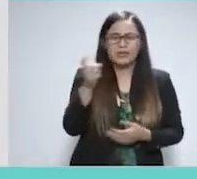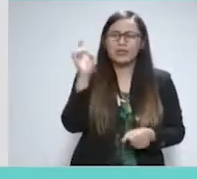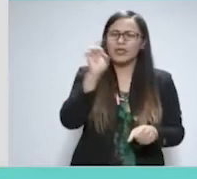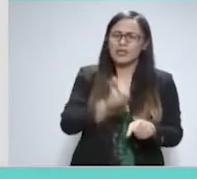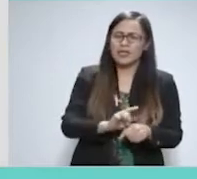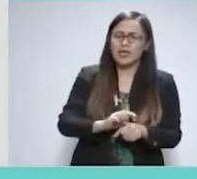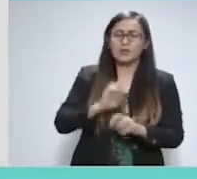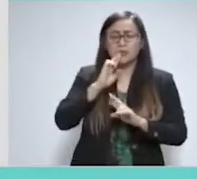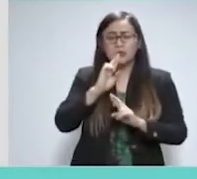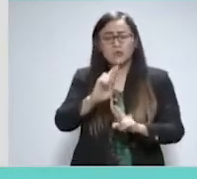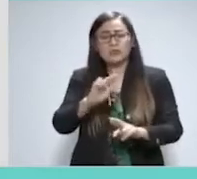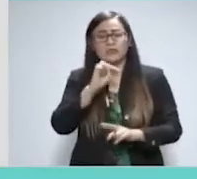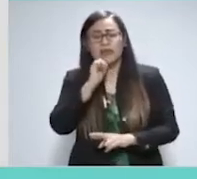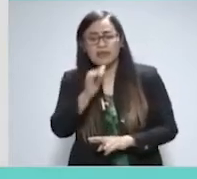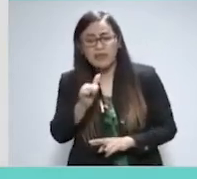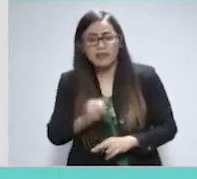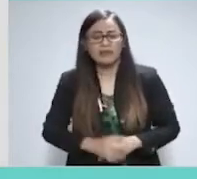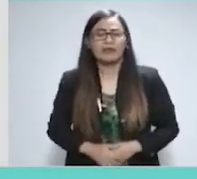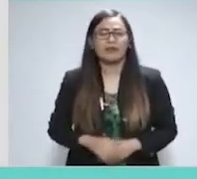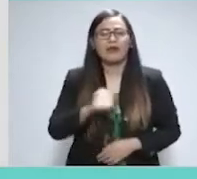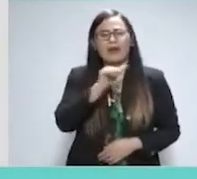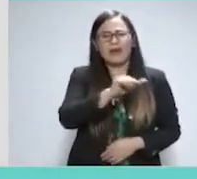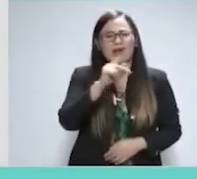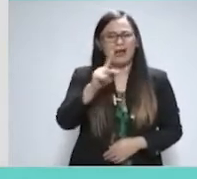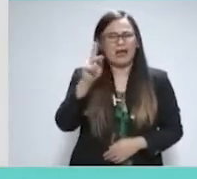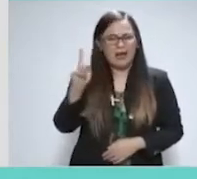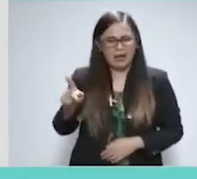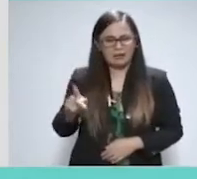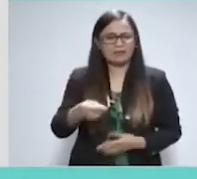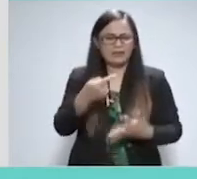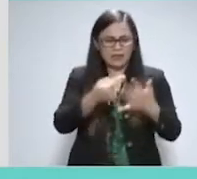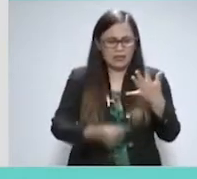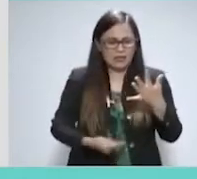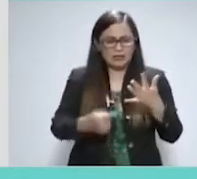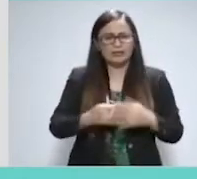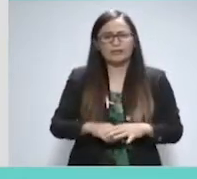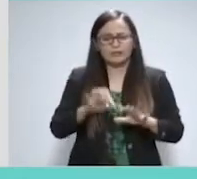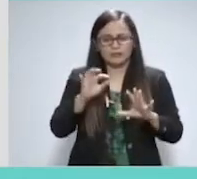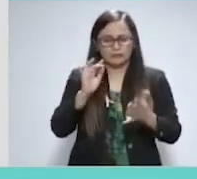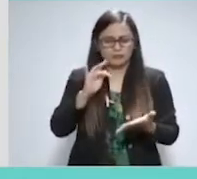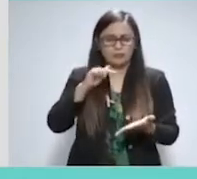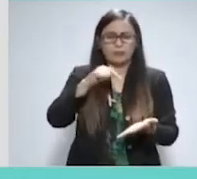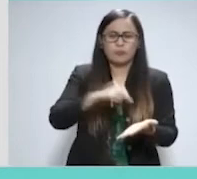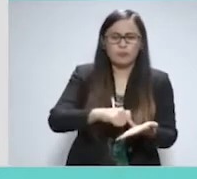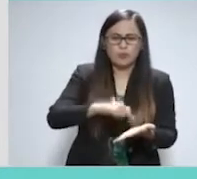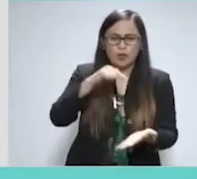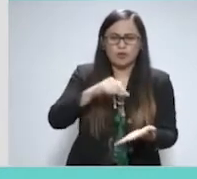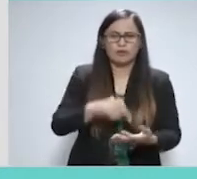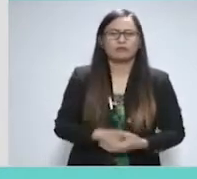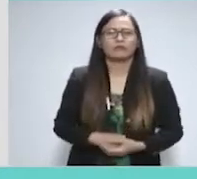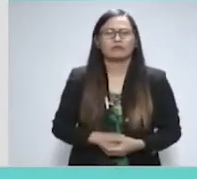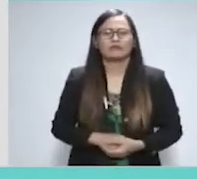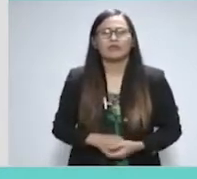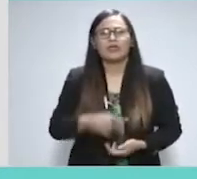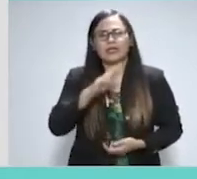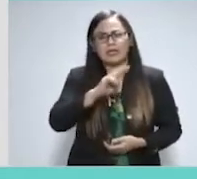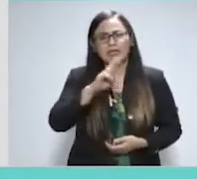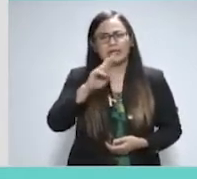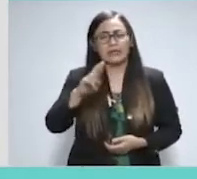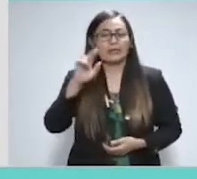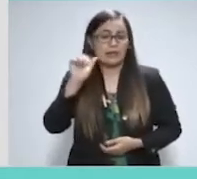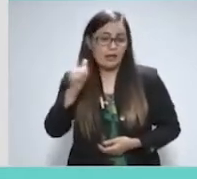respuesta en el plazo, la plataforma a los 20 días le da la opción automática de poder apretar el botón del recurso de